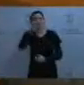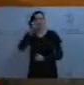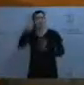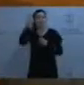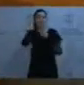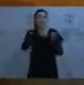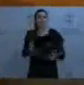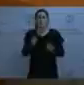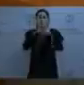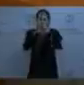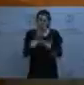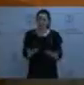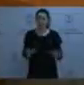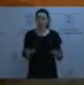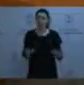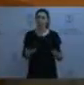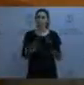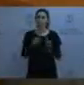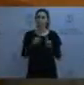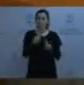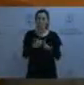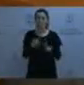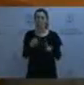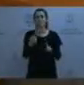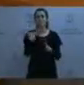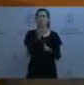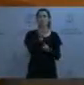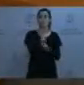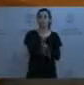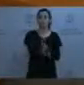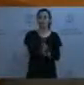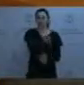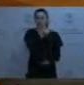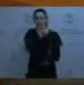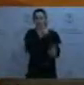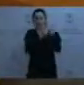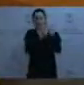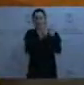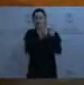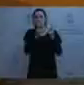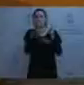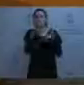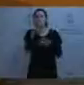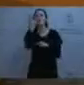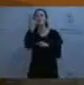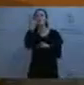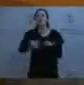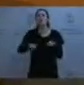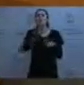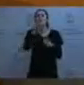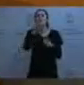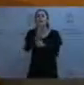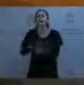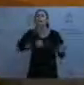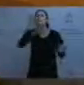más adecuado posible e incluso sacar de ella lo que de bueno pueda tener? ¿Y sabe una cosa posible que le cito a modo de ejemplo que